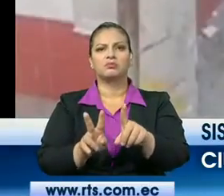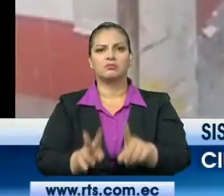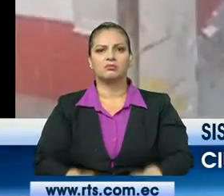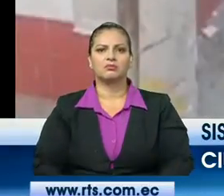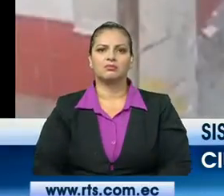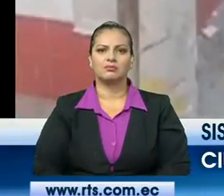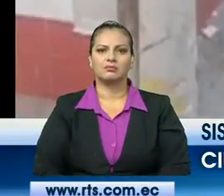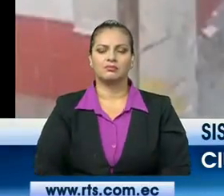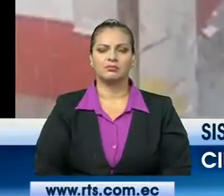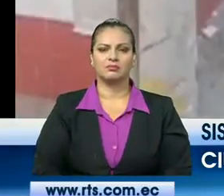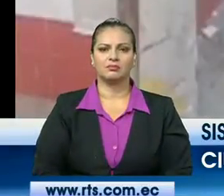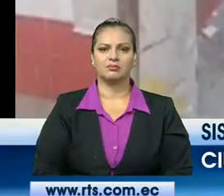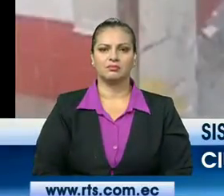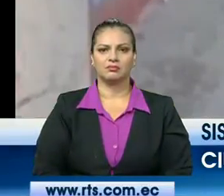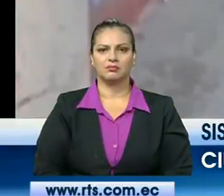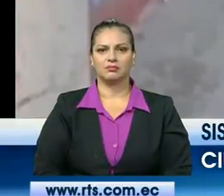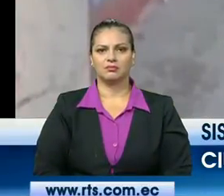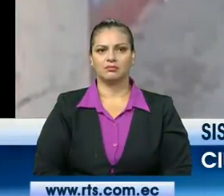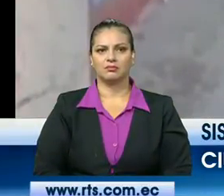luna en el día.